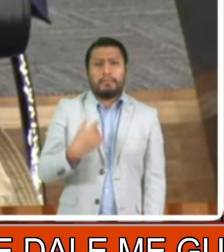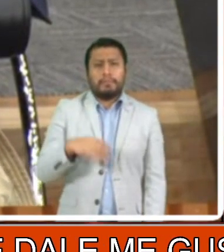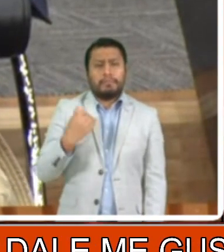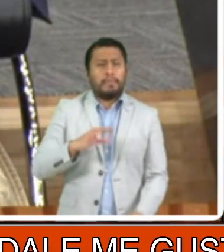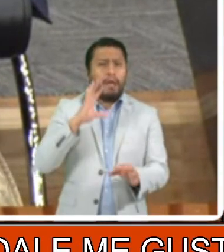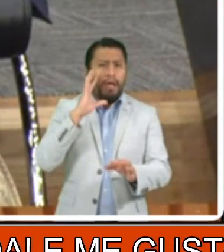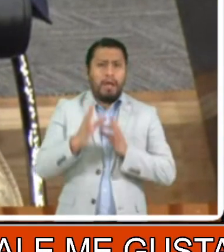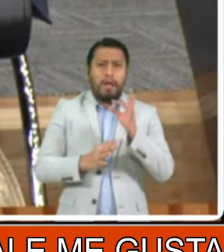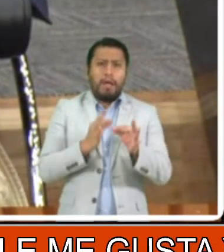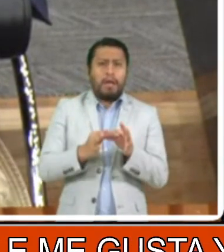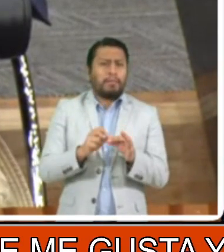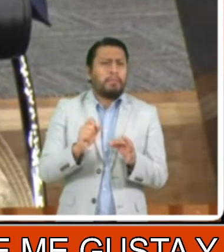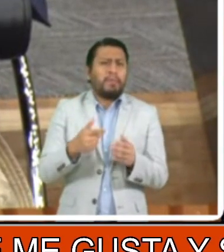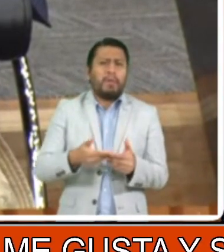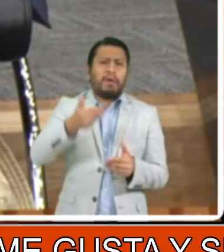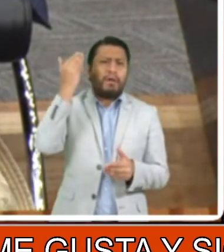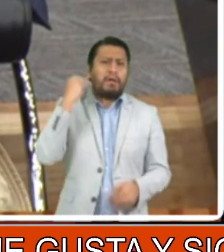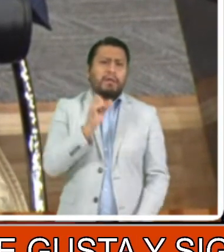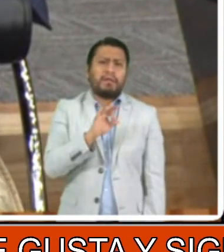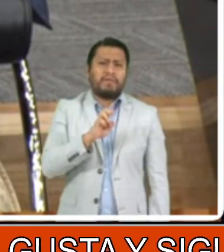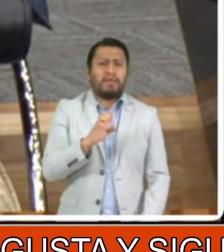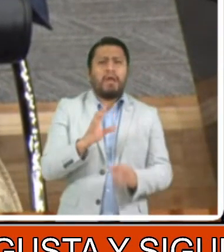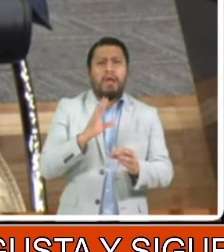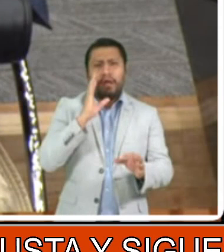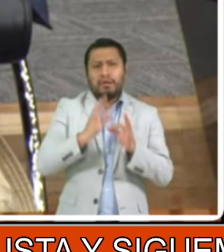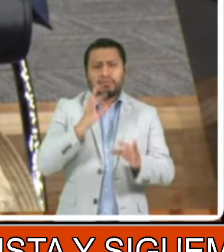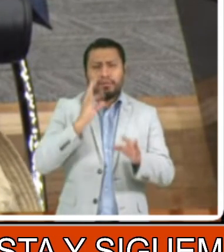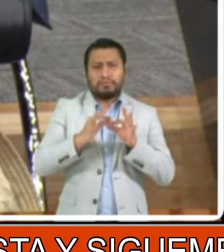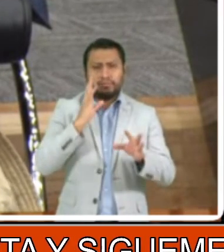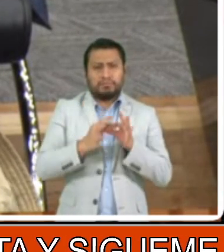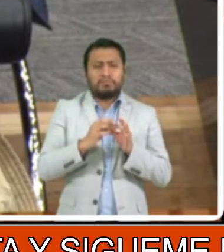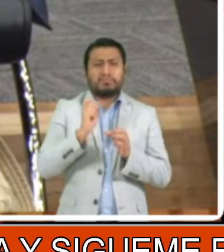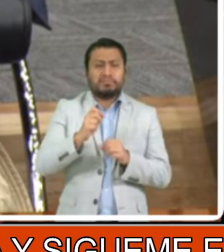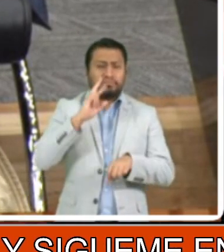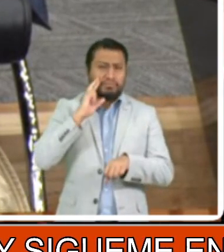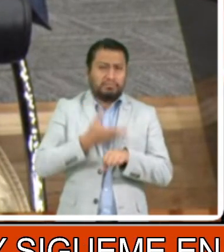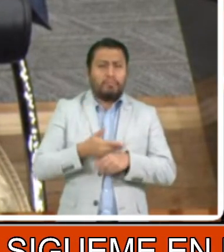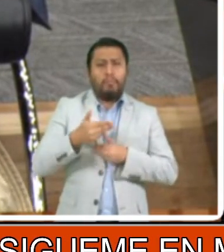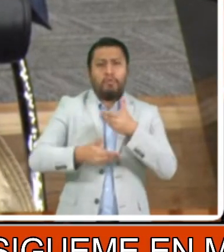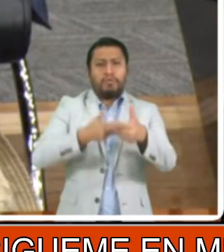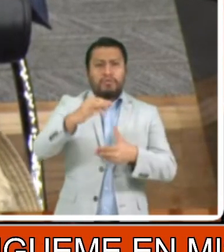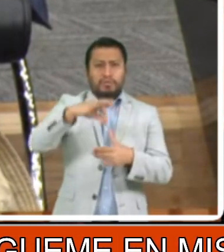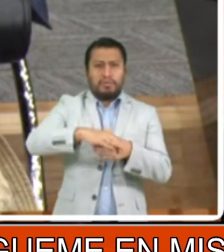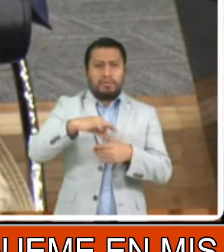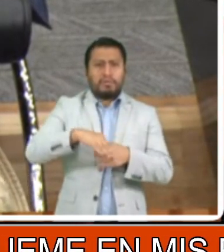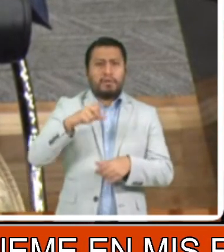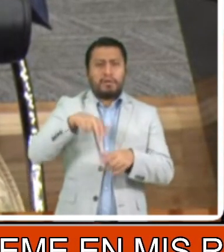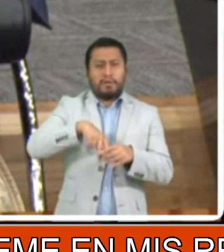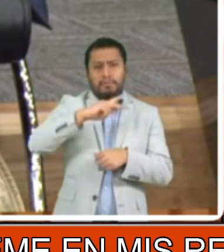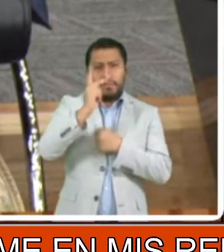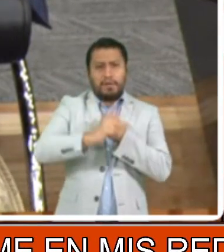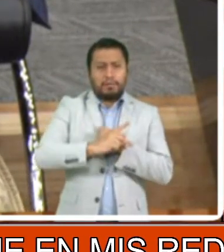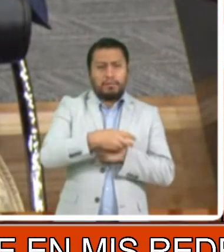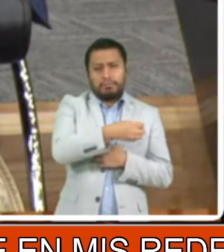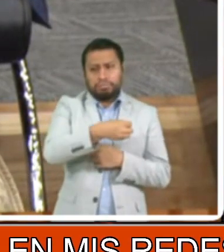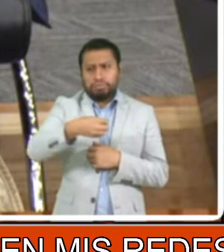creación como IFE, su encargo constitucional de organizar los procesos electorales en nuestro país con el respaldo de